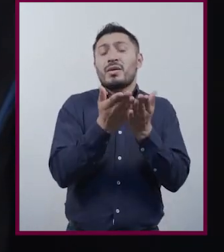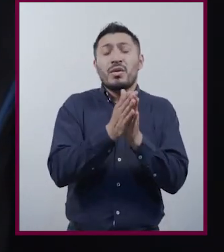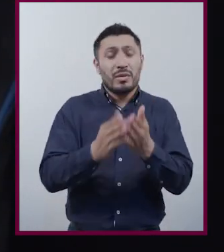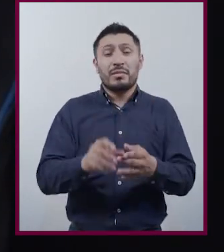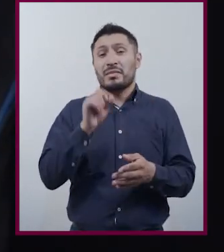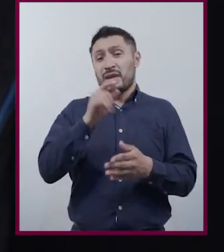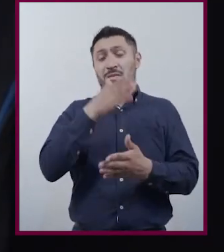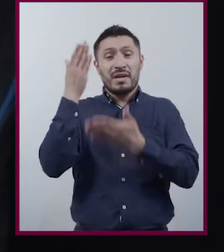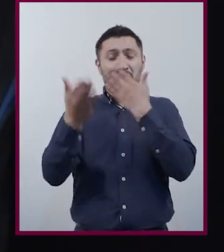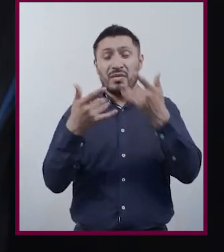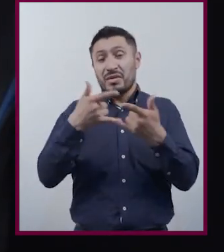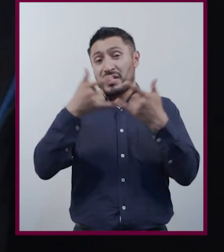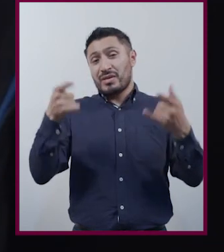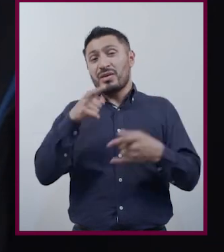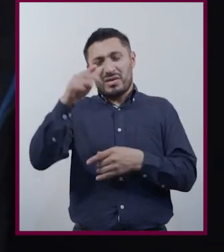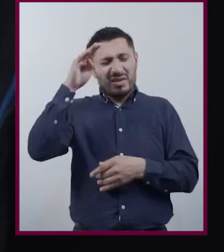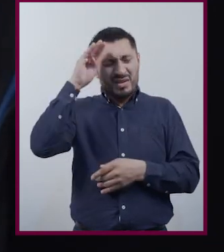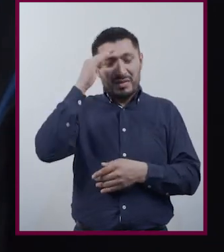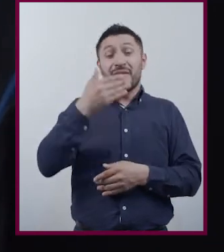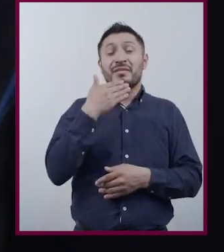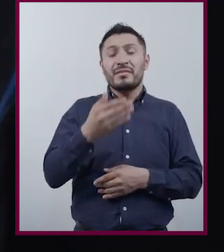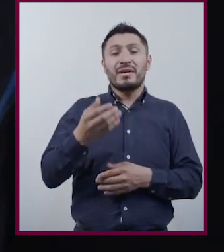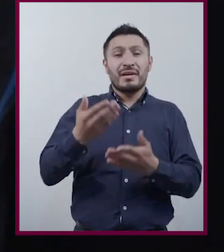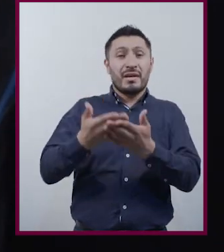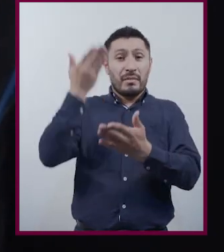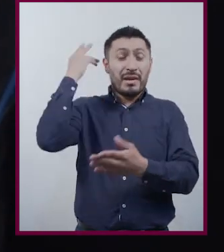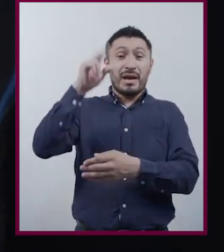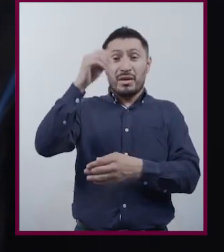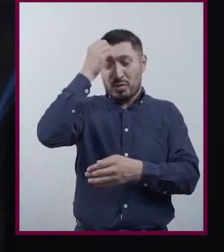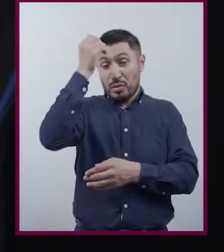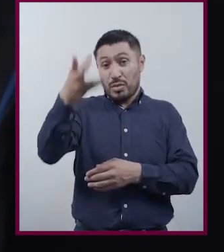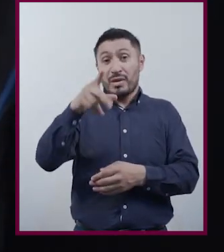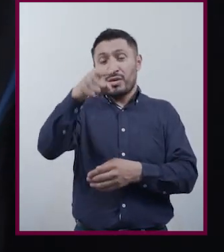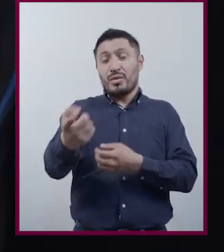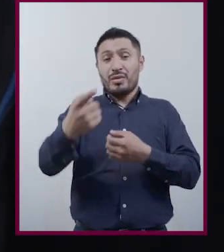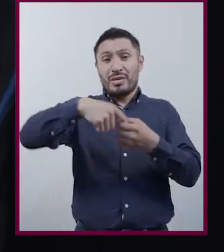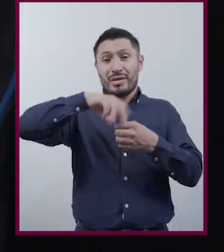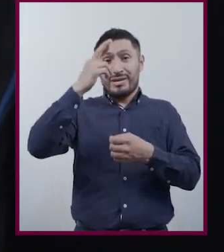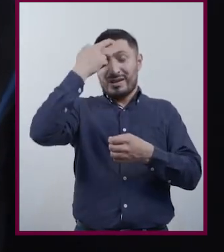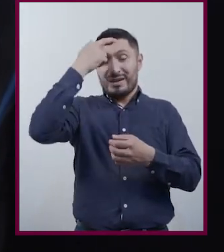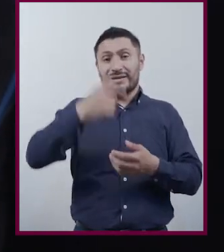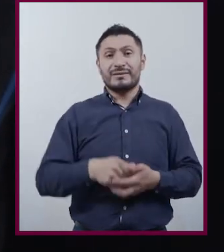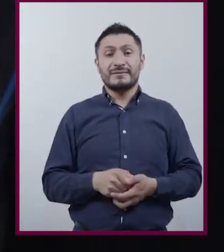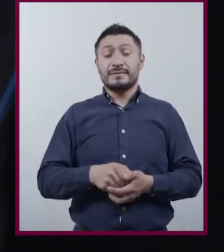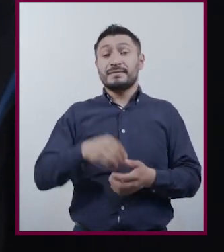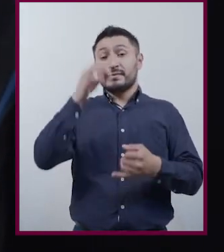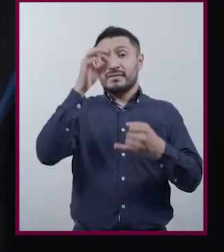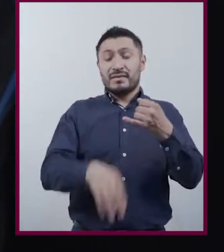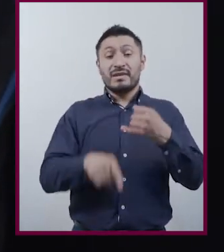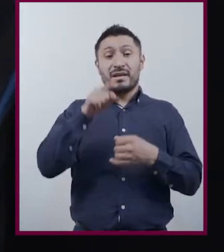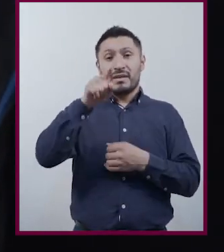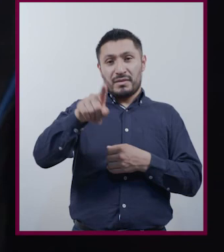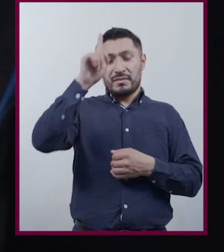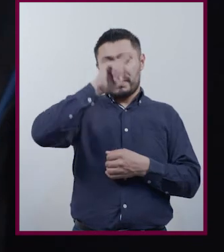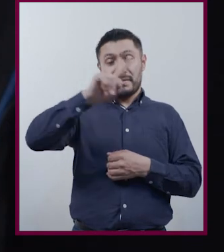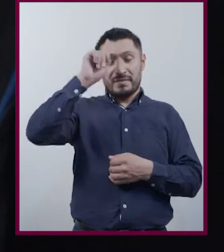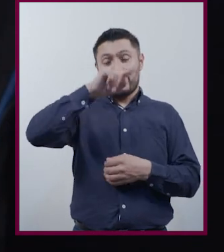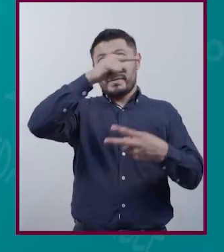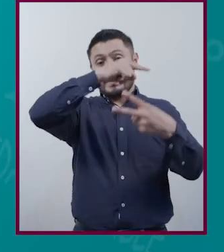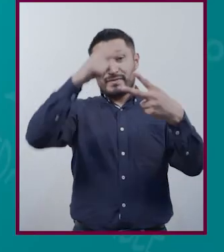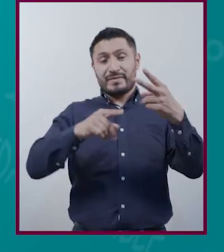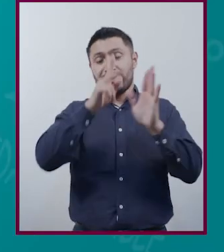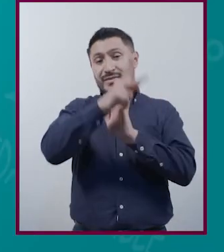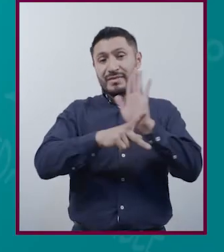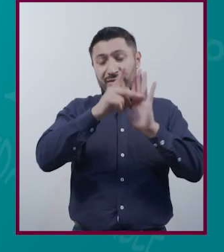la historia. Si lo piensas bien, el pasado no ha pasado. Conéctate. Por último, te queremos recomendar 2